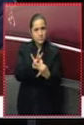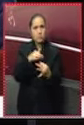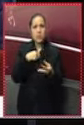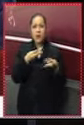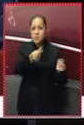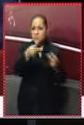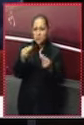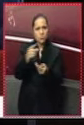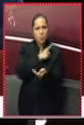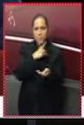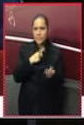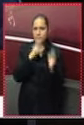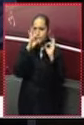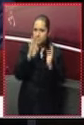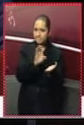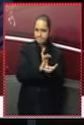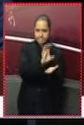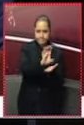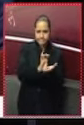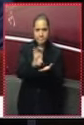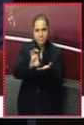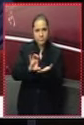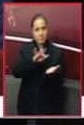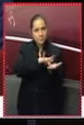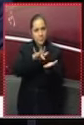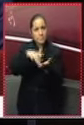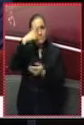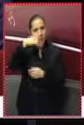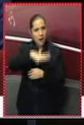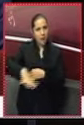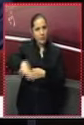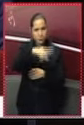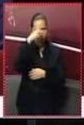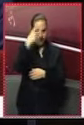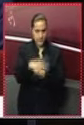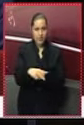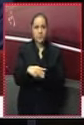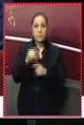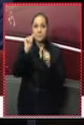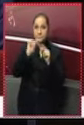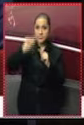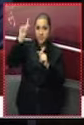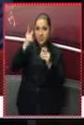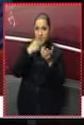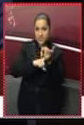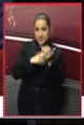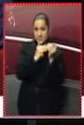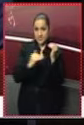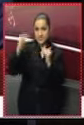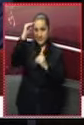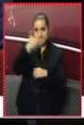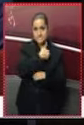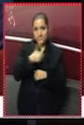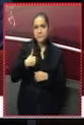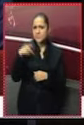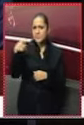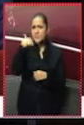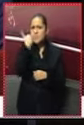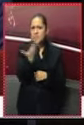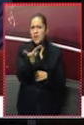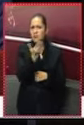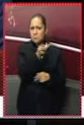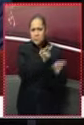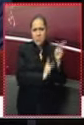de todos los mexicanos. El titular del Ejecutivo sigue proponiendo contratar deuda para compensar el